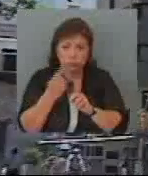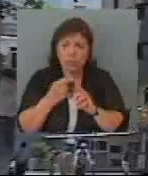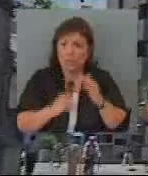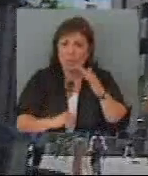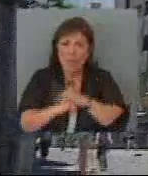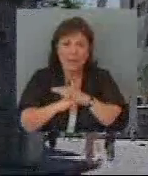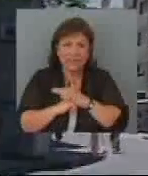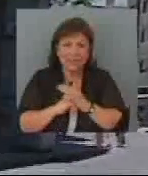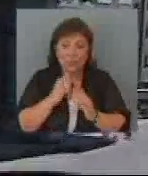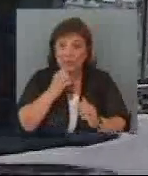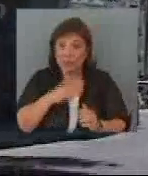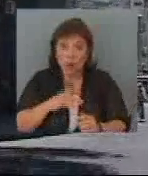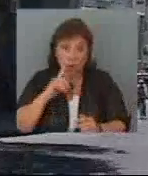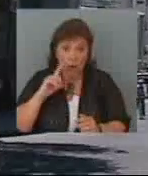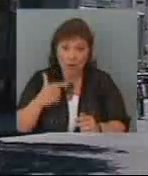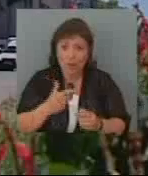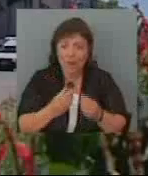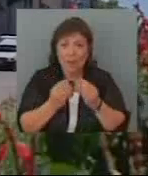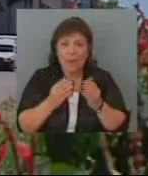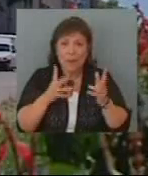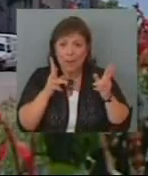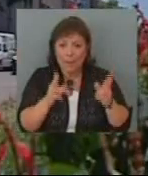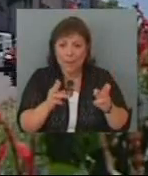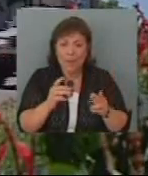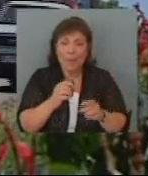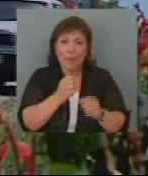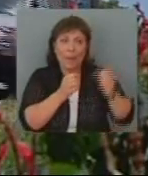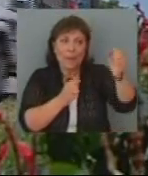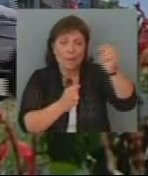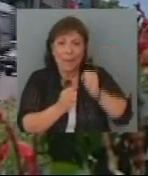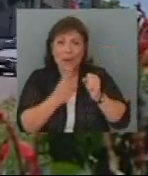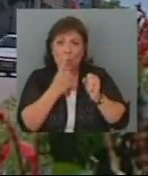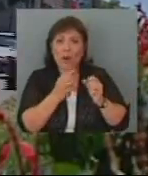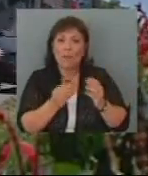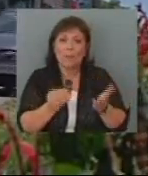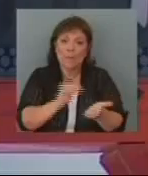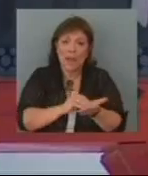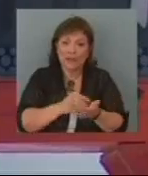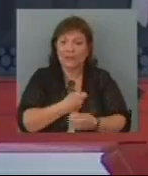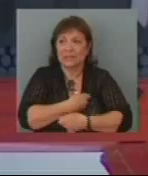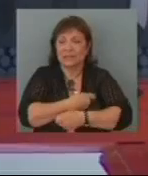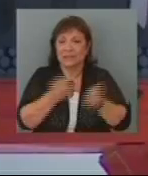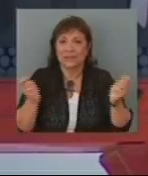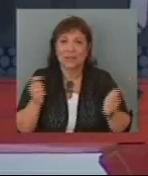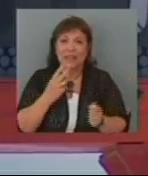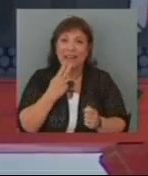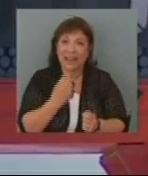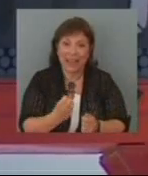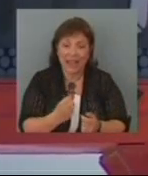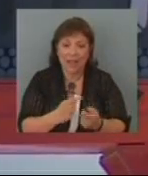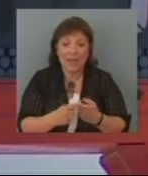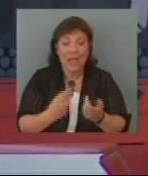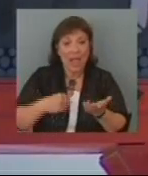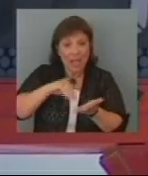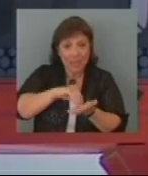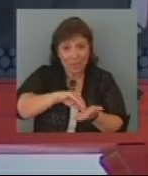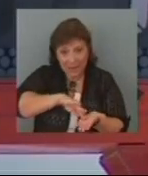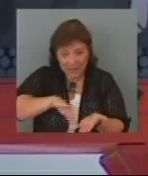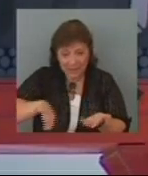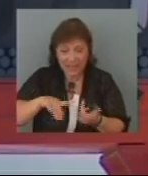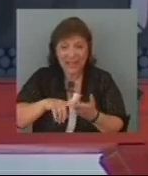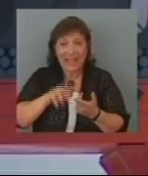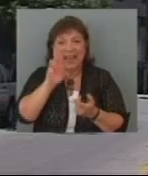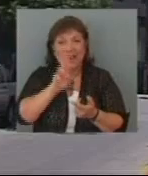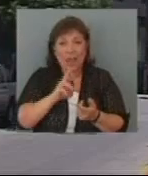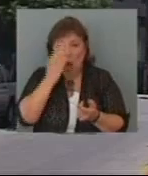verano. Por este motivo, se prendió parte del parque térmico para satisfacer el consumo de energía. Además de las represas sobre el Río